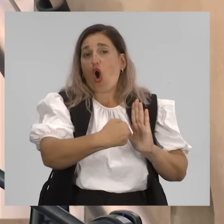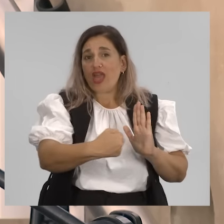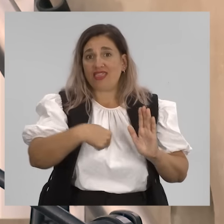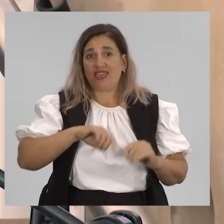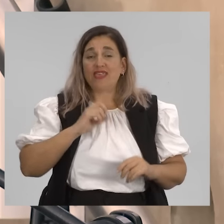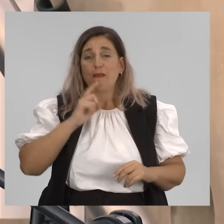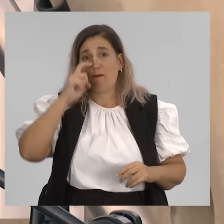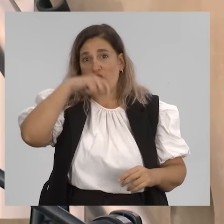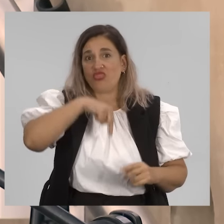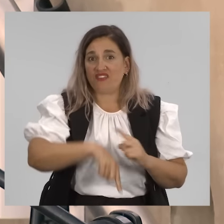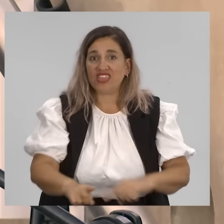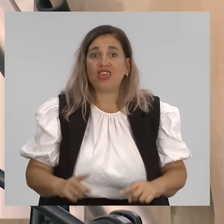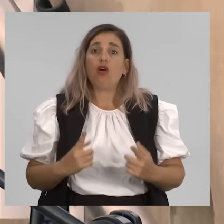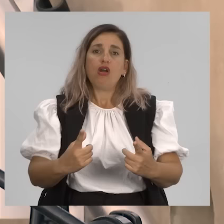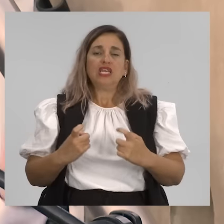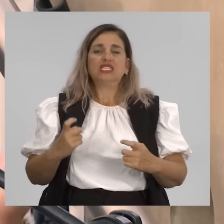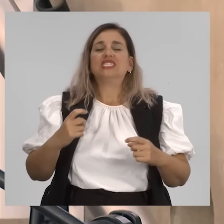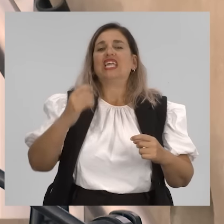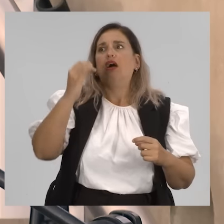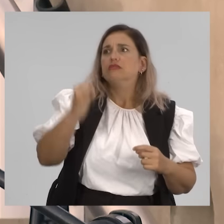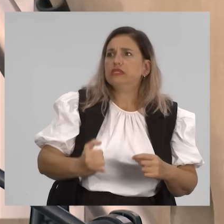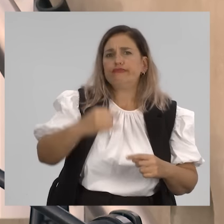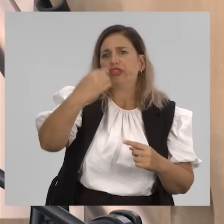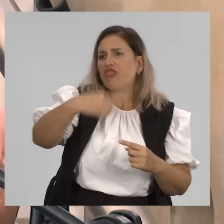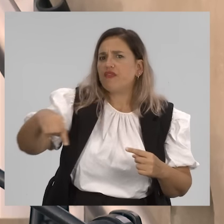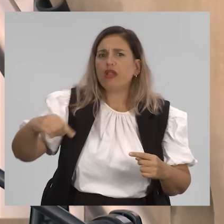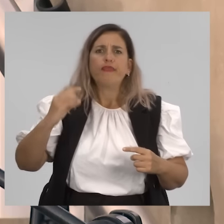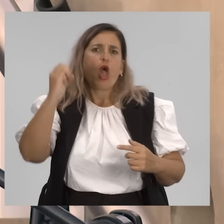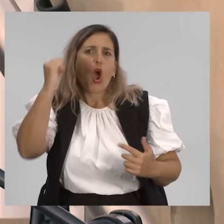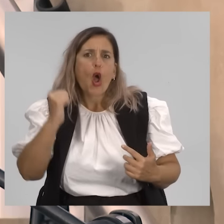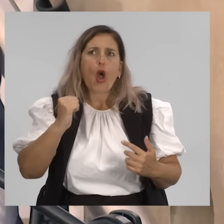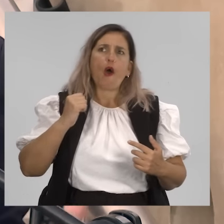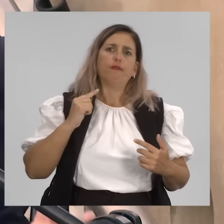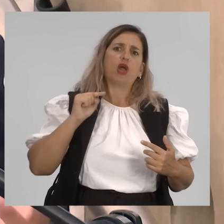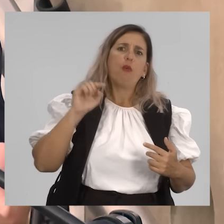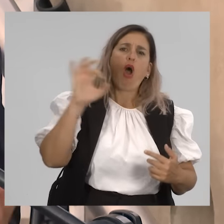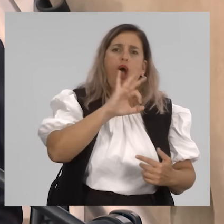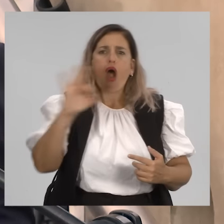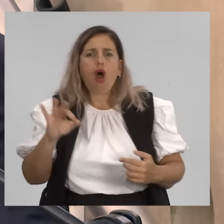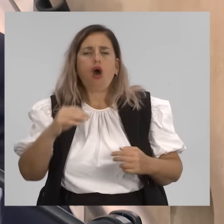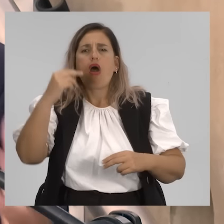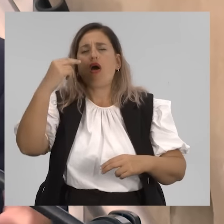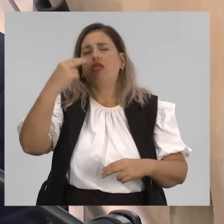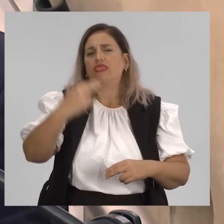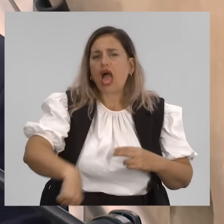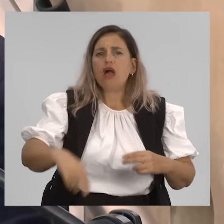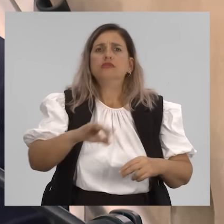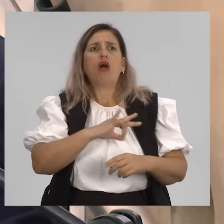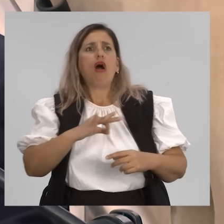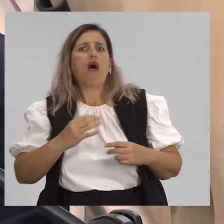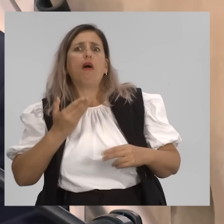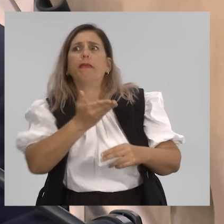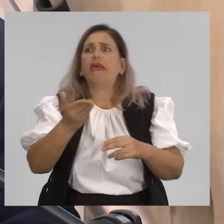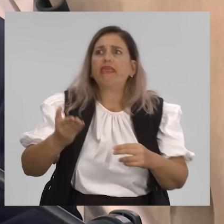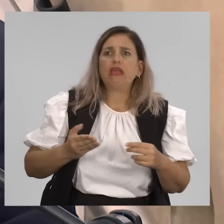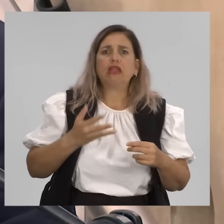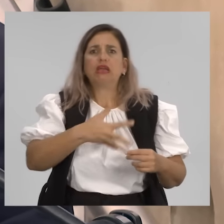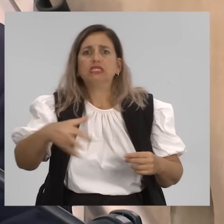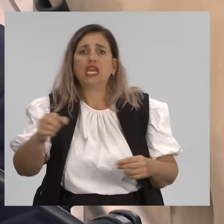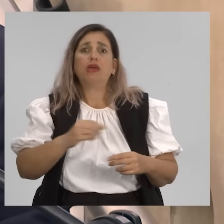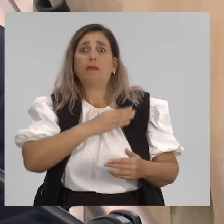departamento. Y tenían que tomarse varios ómnibus, o tomarse un taxi, o molestar a alguien, o venir para el